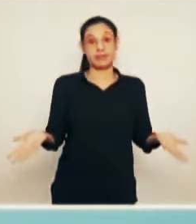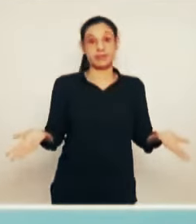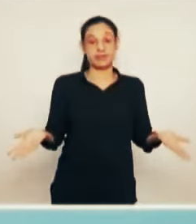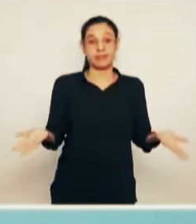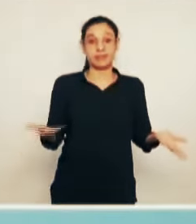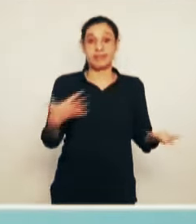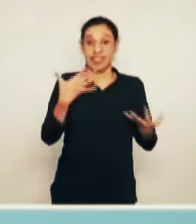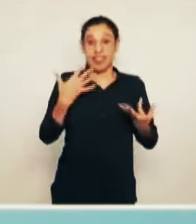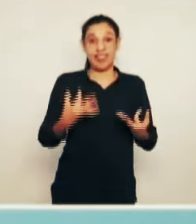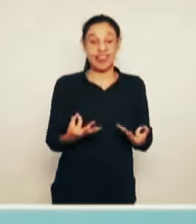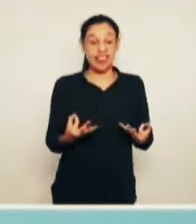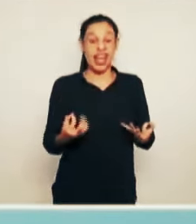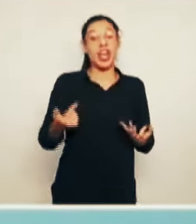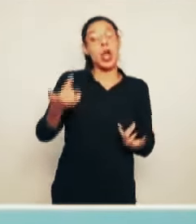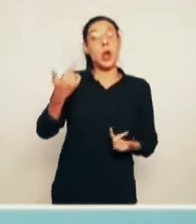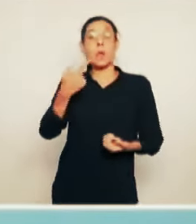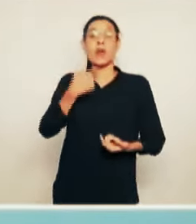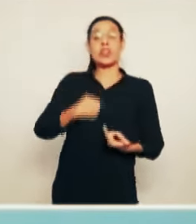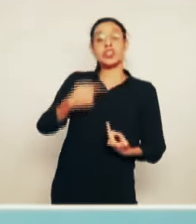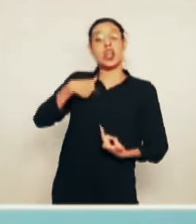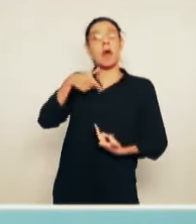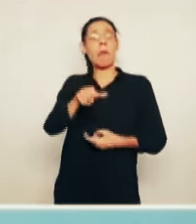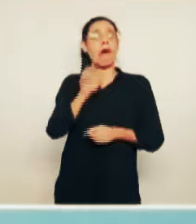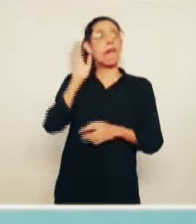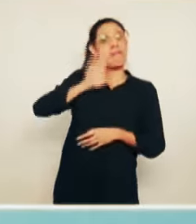no eran los modales.